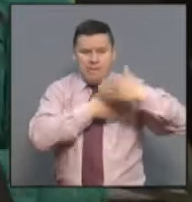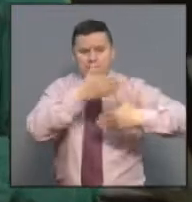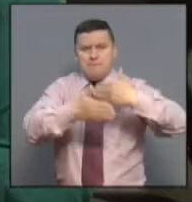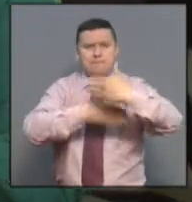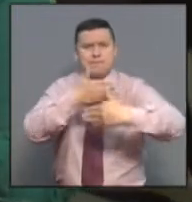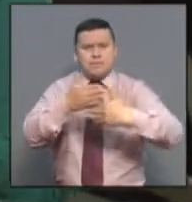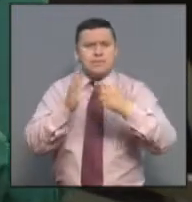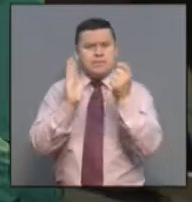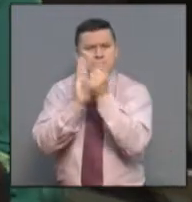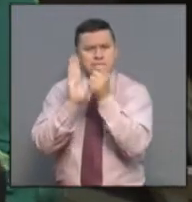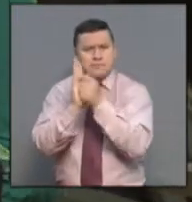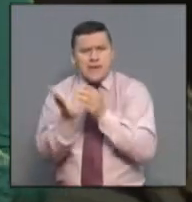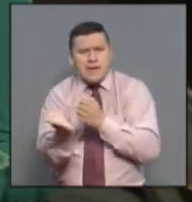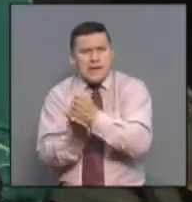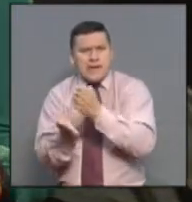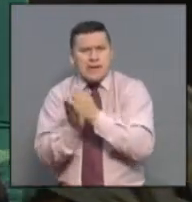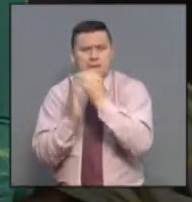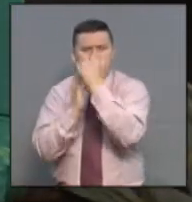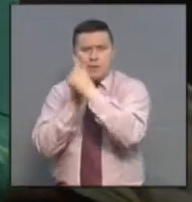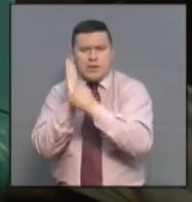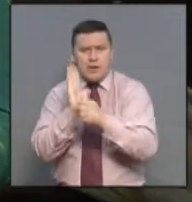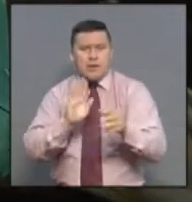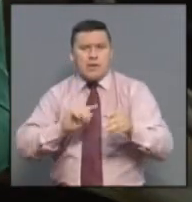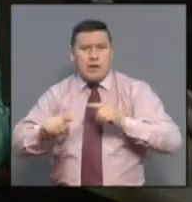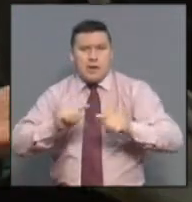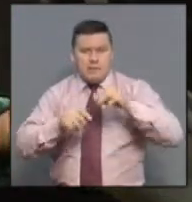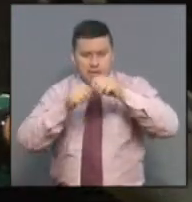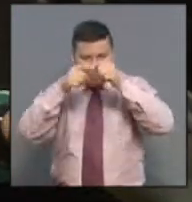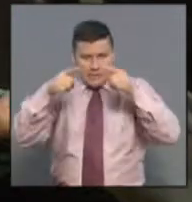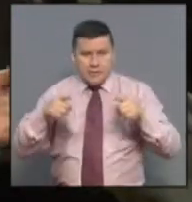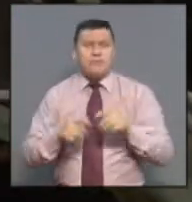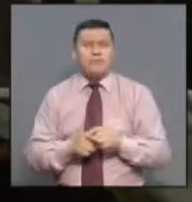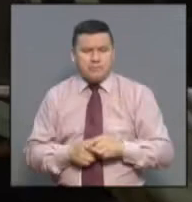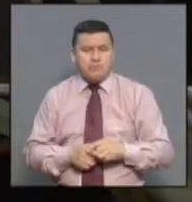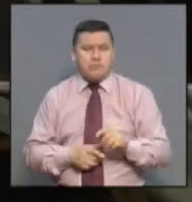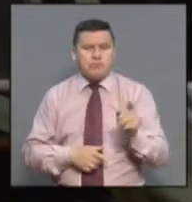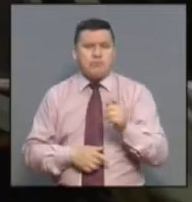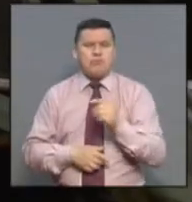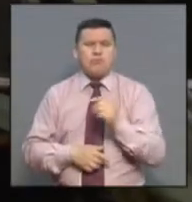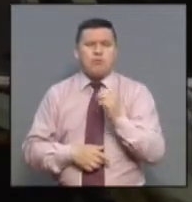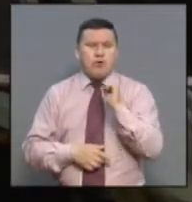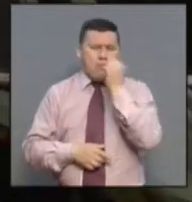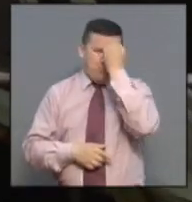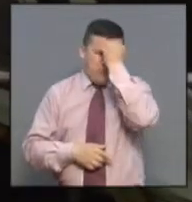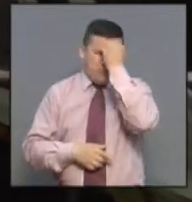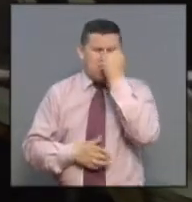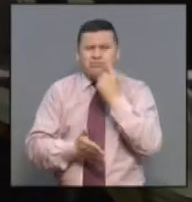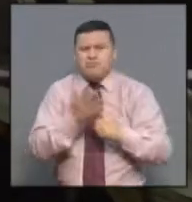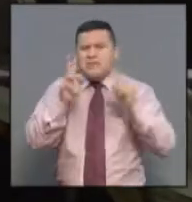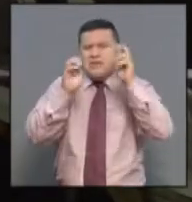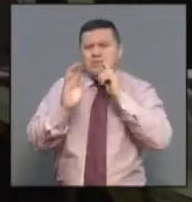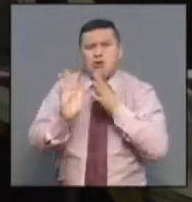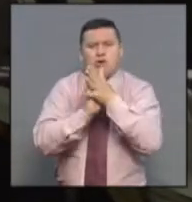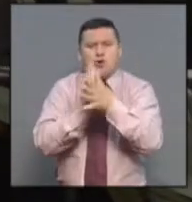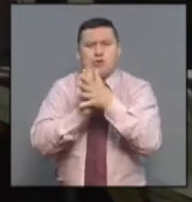de reacreditación del programa de administración pública. La decana de pregrado nos cuenta de qué se trata.